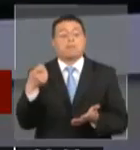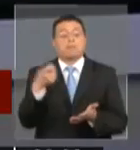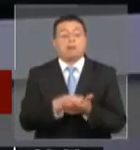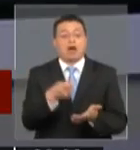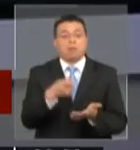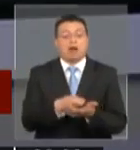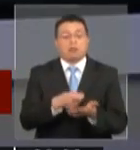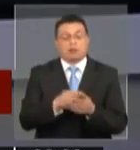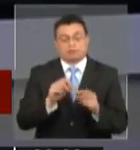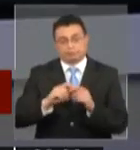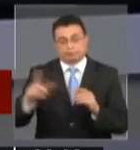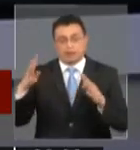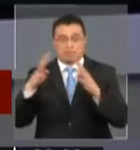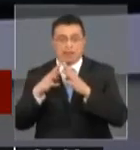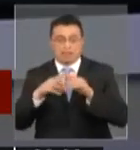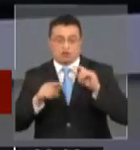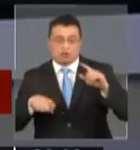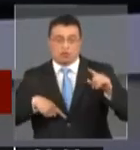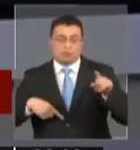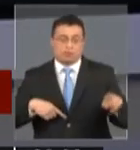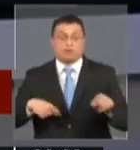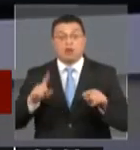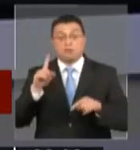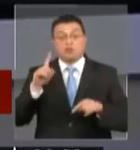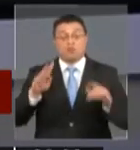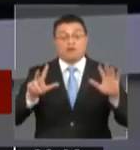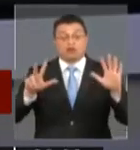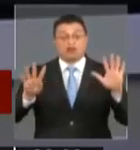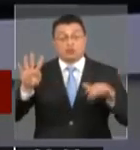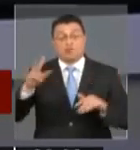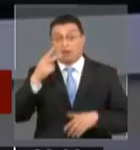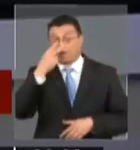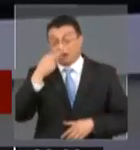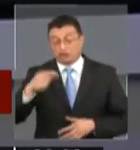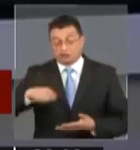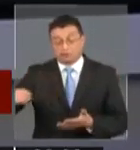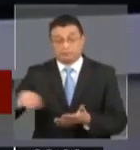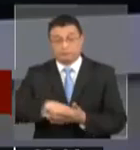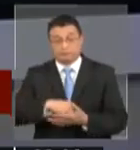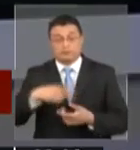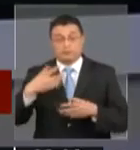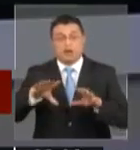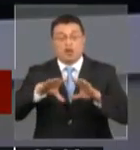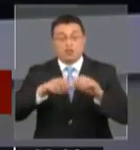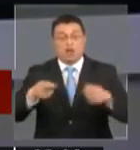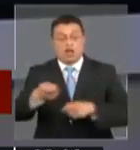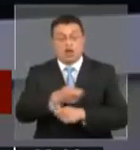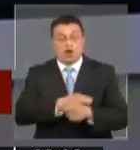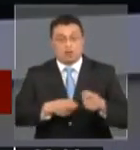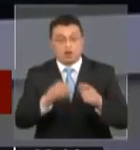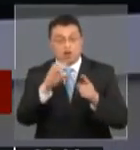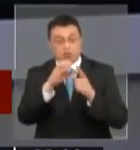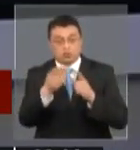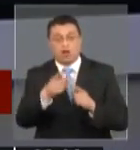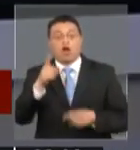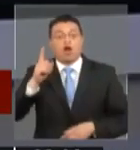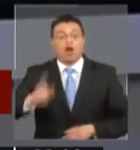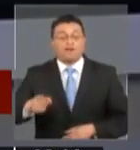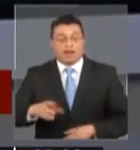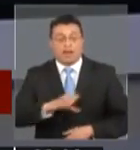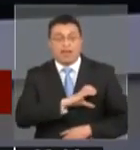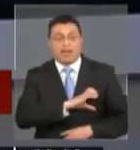bien de consumo el año 89 pinochet firmó el tratado el pacto internacional de derechos económicos social y culturales que obliga al Estado a